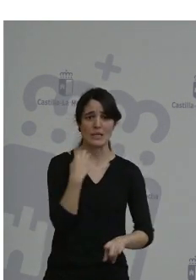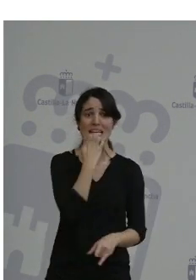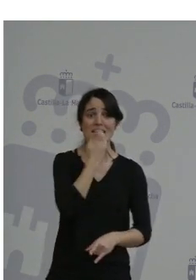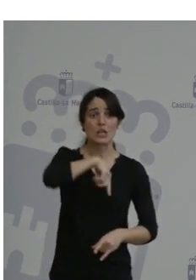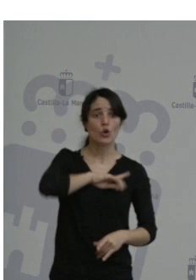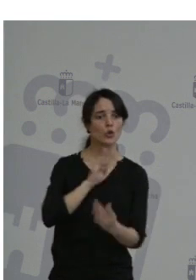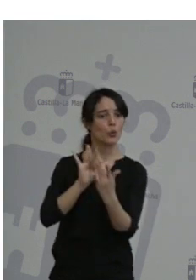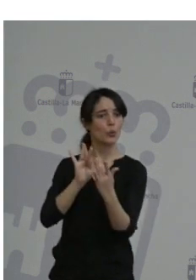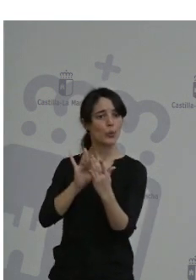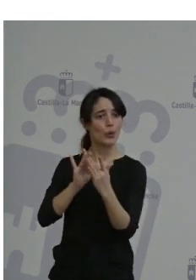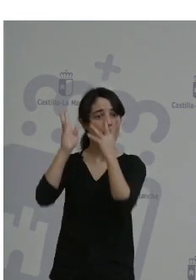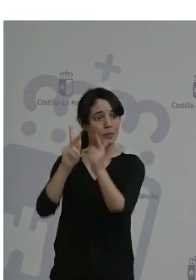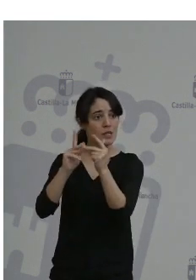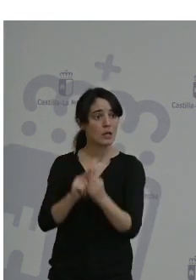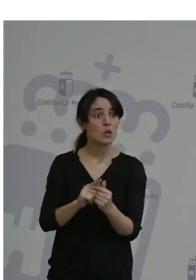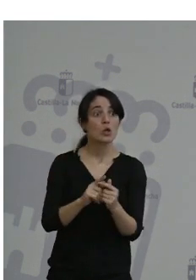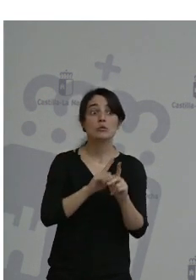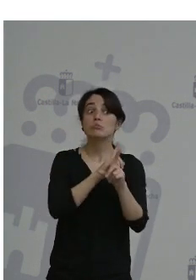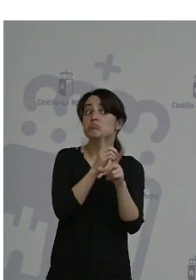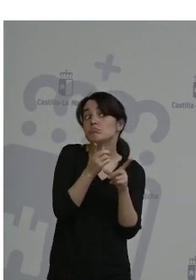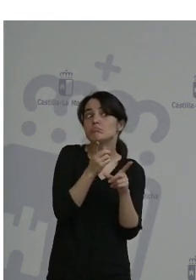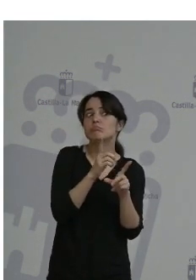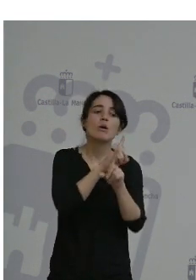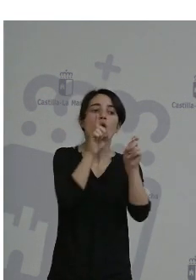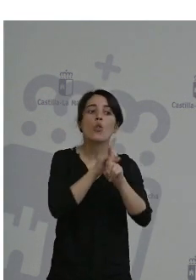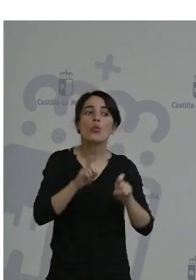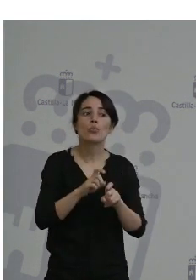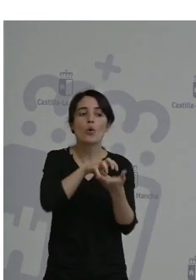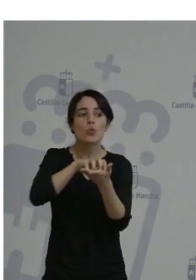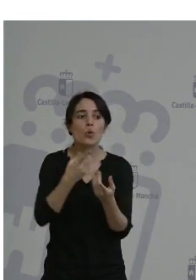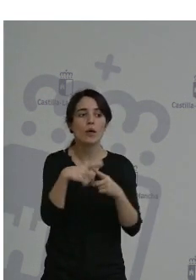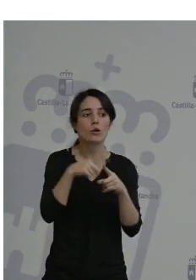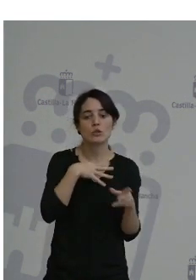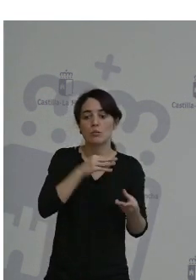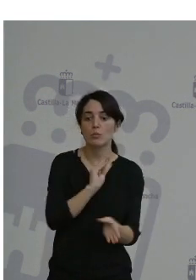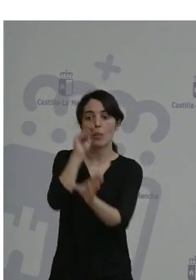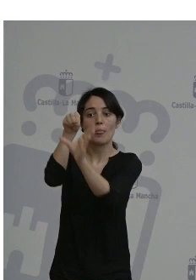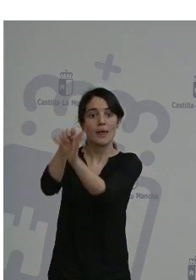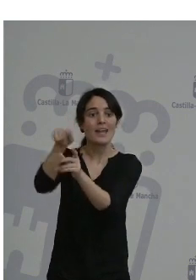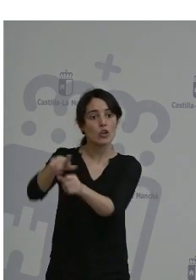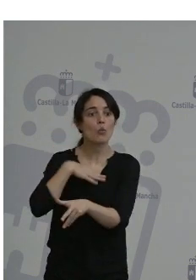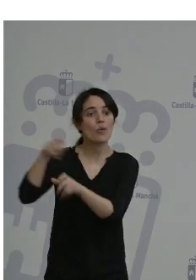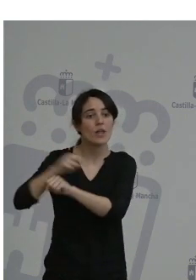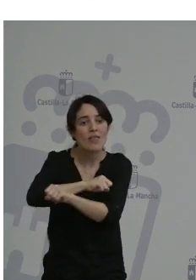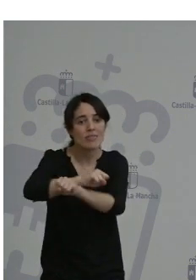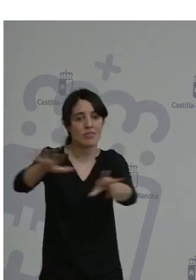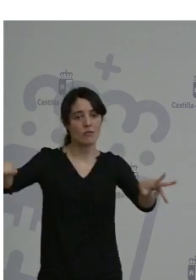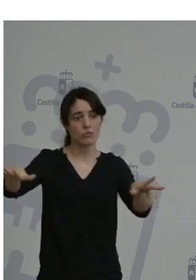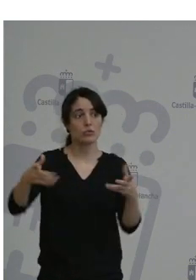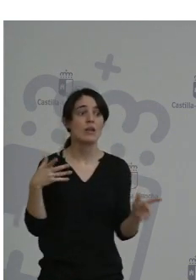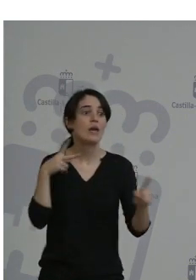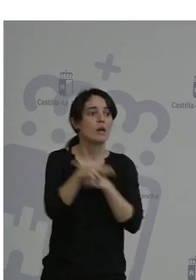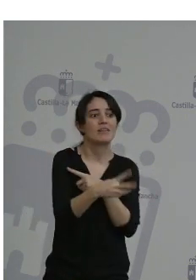estas consultas podremos elevarlas a las Administraciones y, una vez que tengamos respuesta, podemos darle difusión, evitando recibir 50